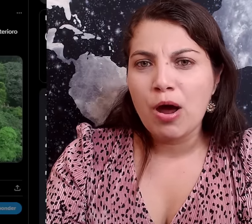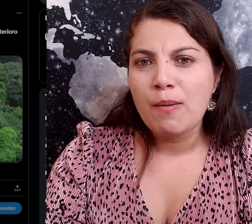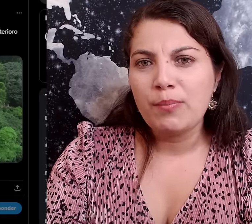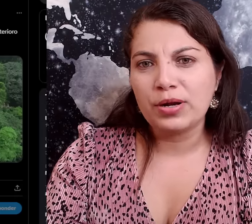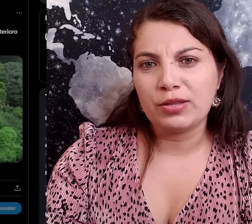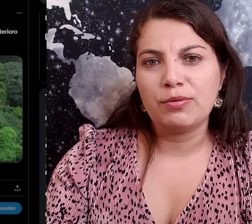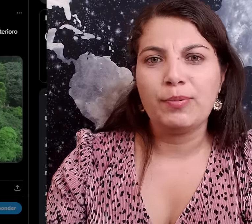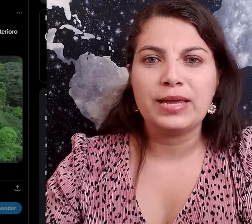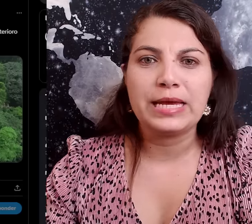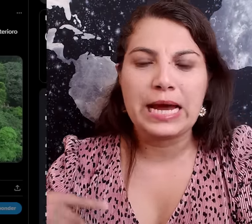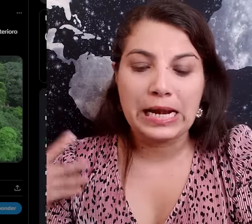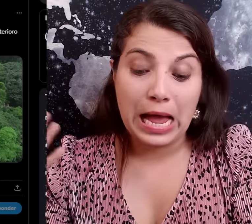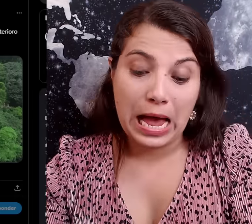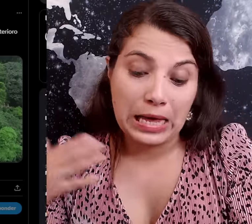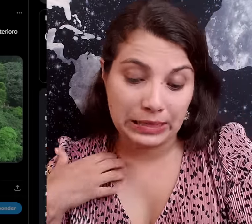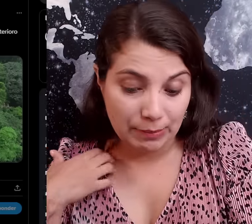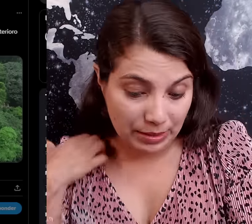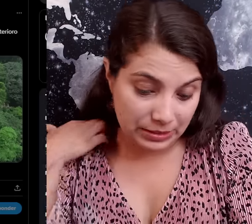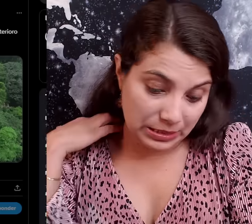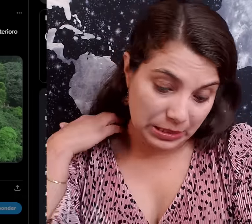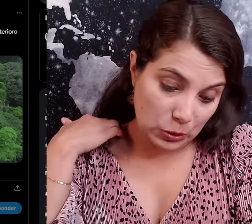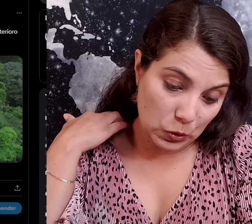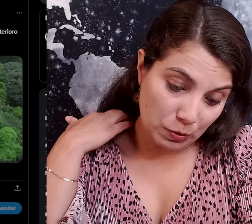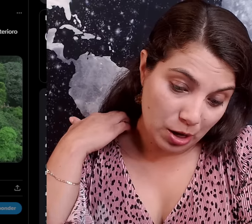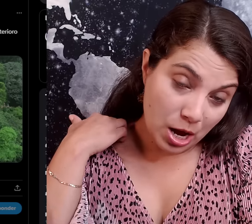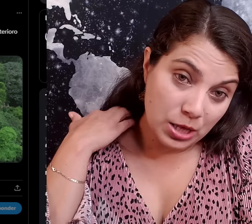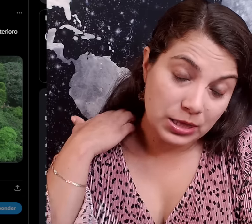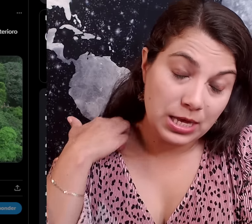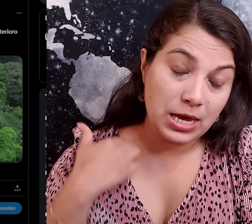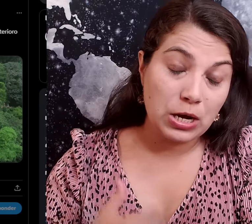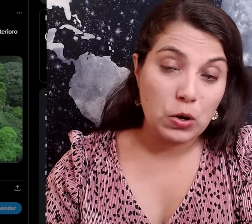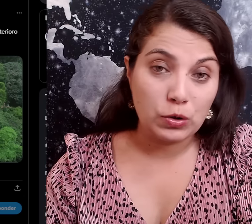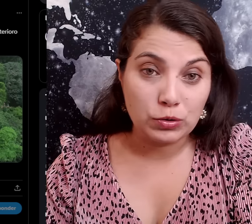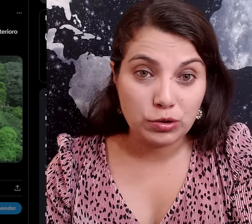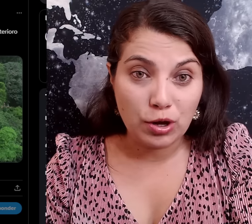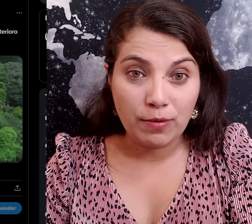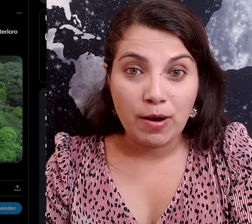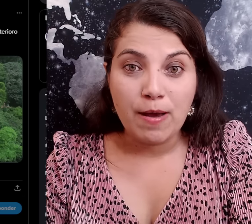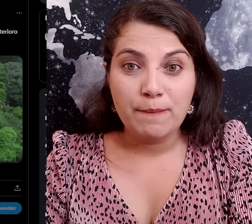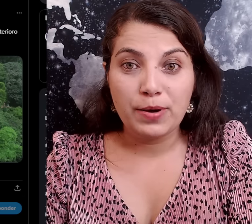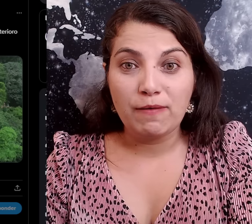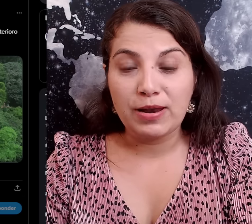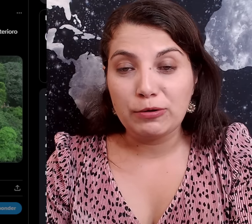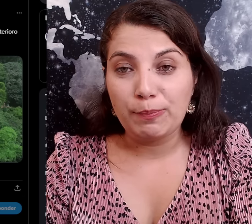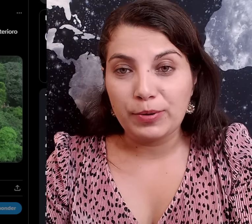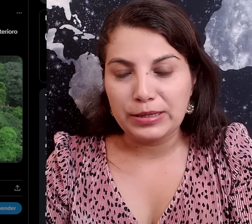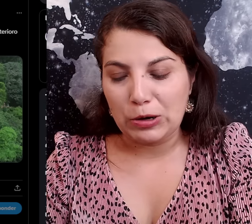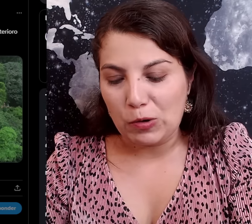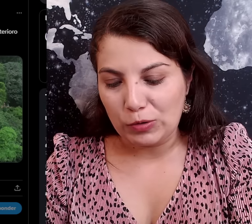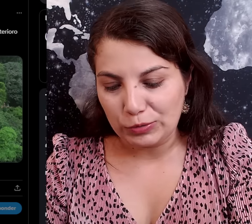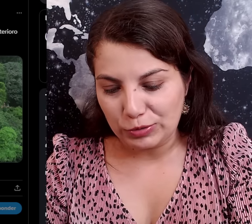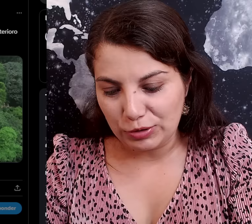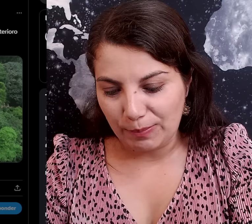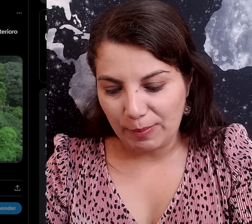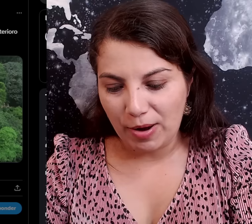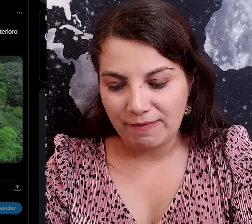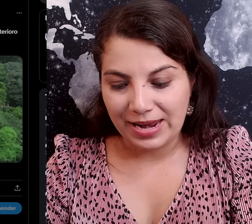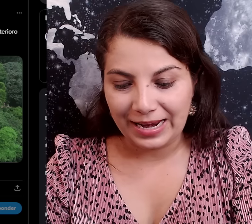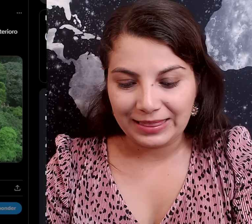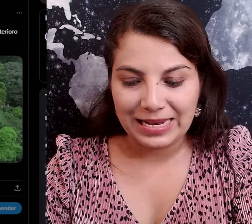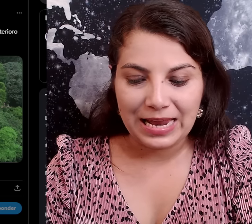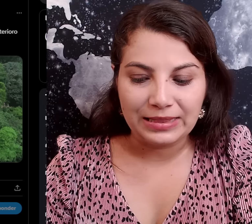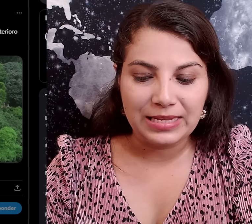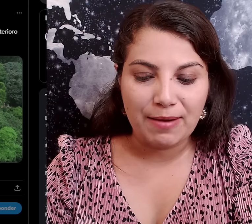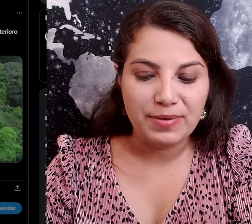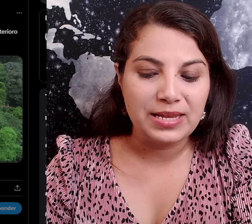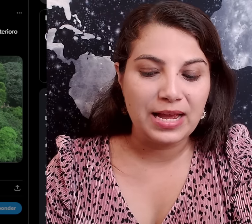oposición, porque eso puede llegar a temas de corrupción. Pero hablando pues de corrupción, vamos a hablar